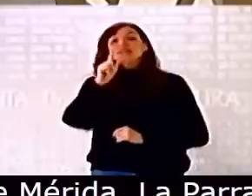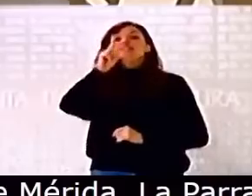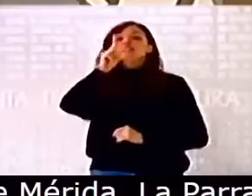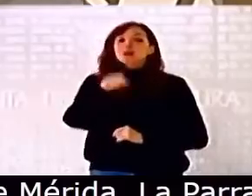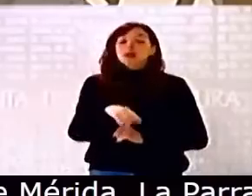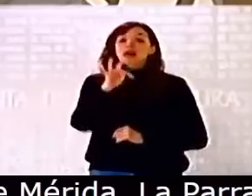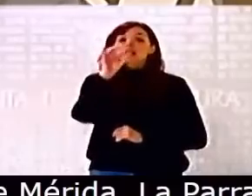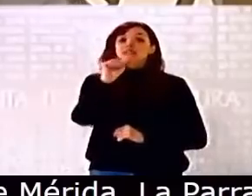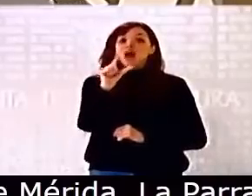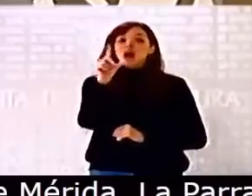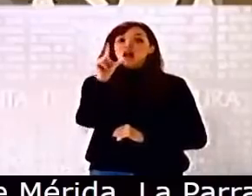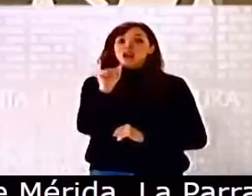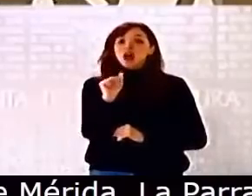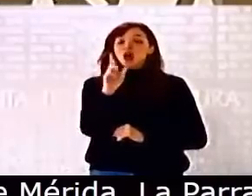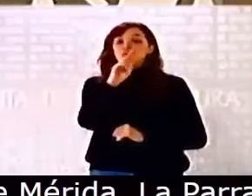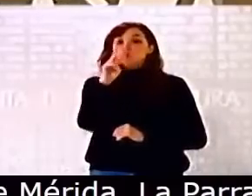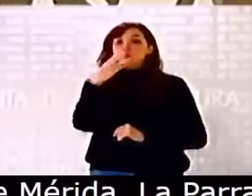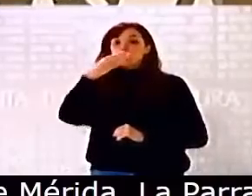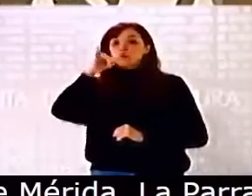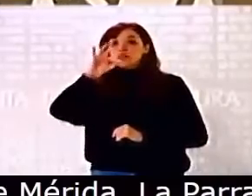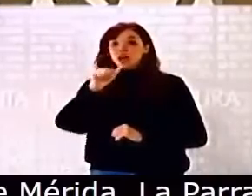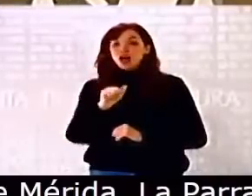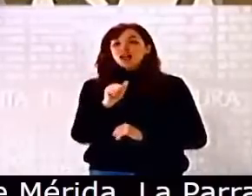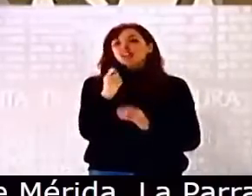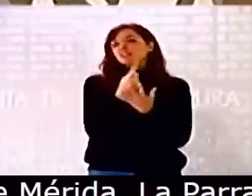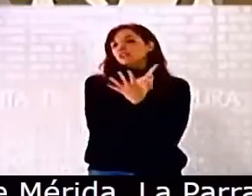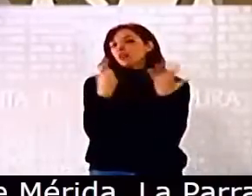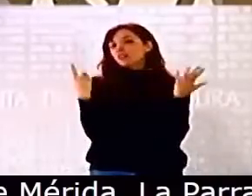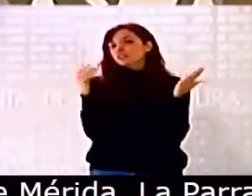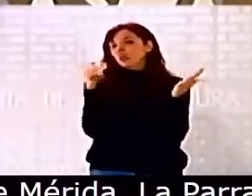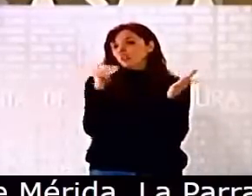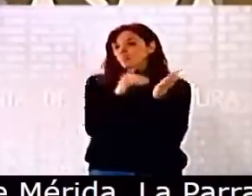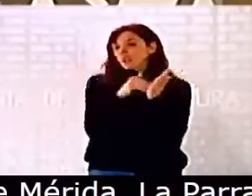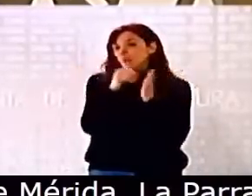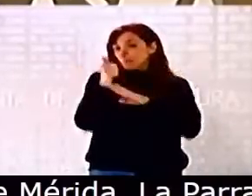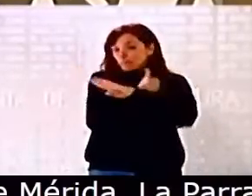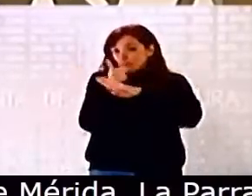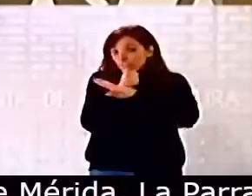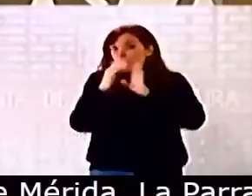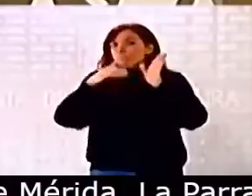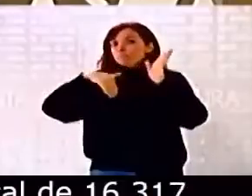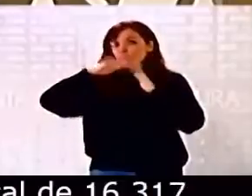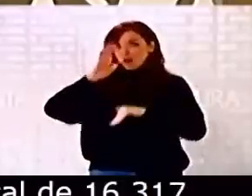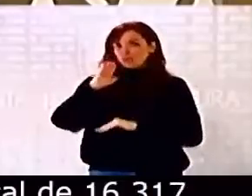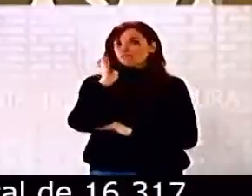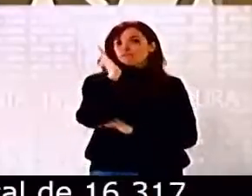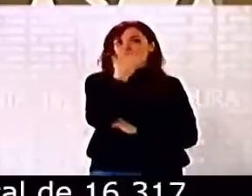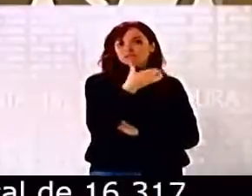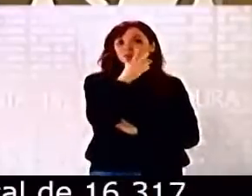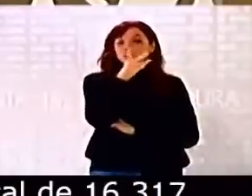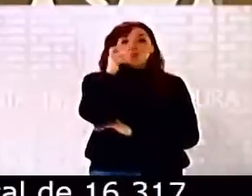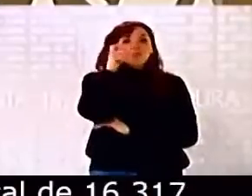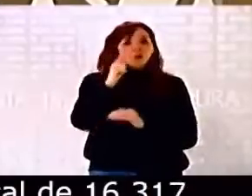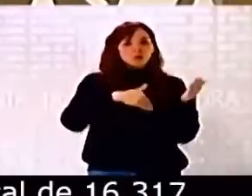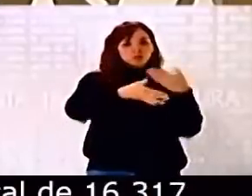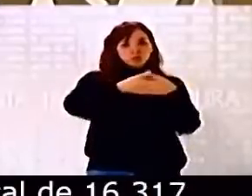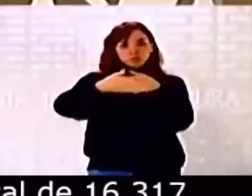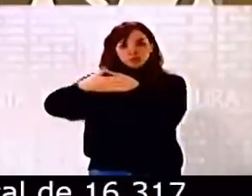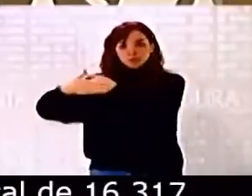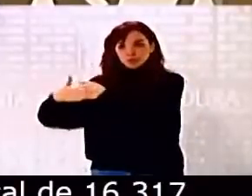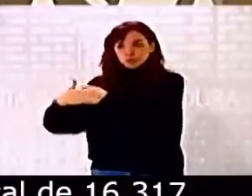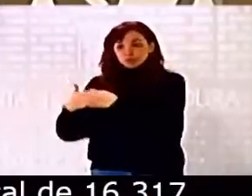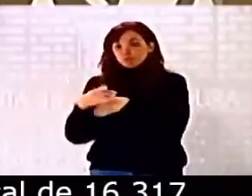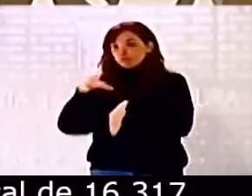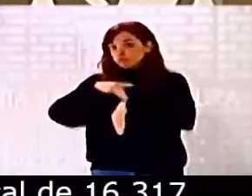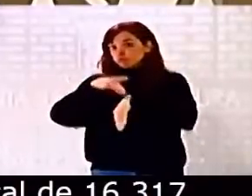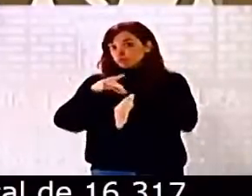a un total de 16.317 habitantes, y sus incidencias acumuladas